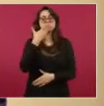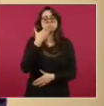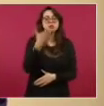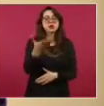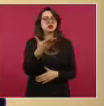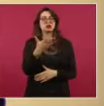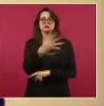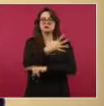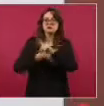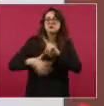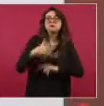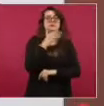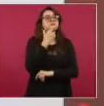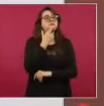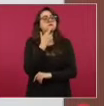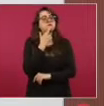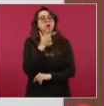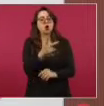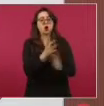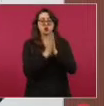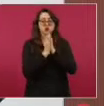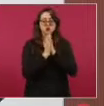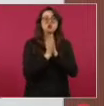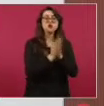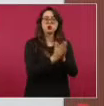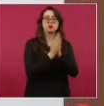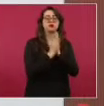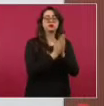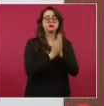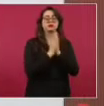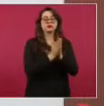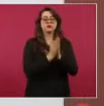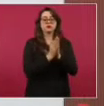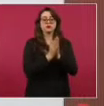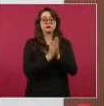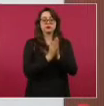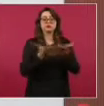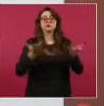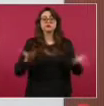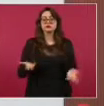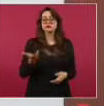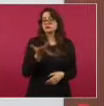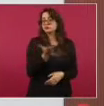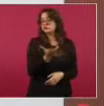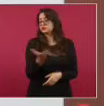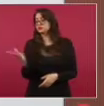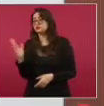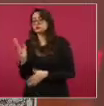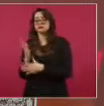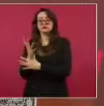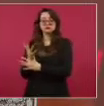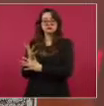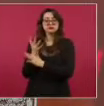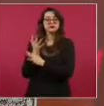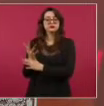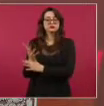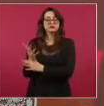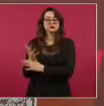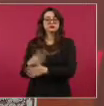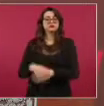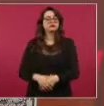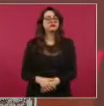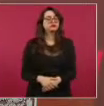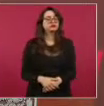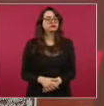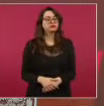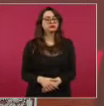condiciones laborales. El obrero de México, señor presidente, le decían, en vano consagra